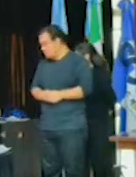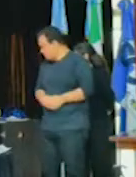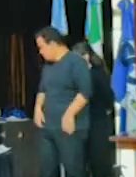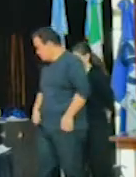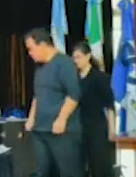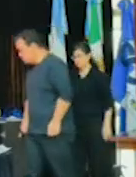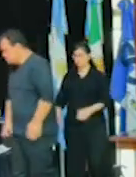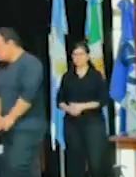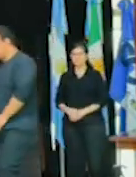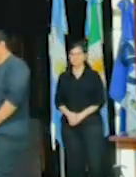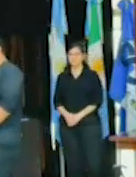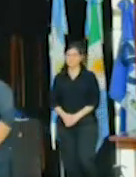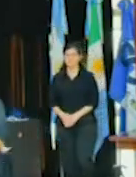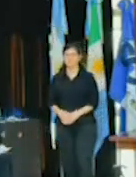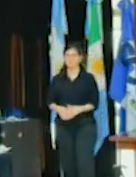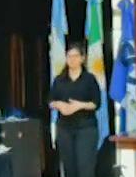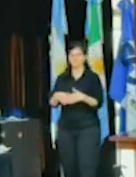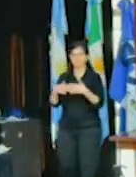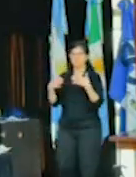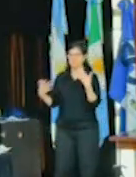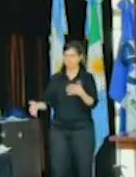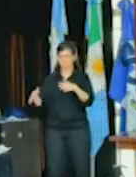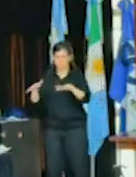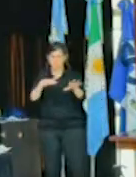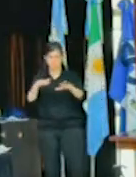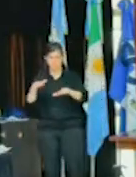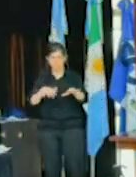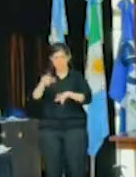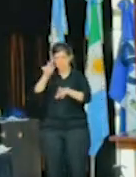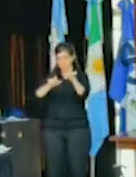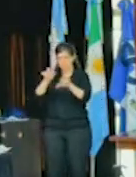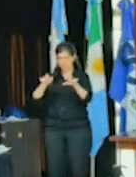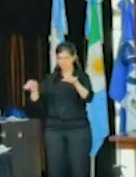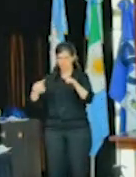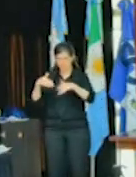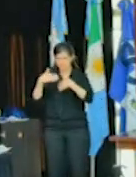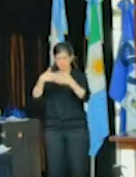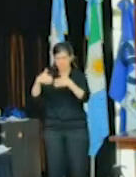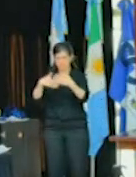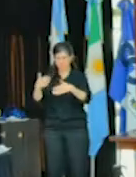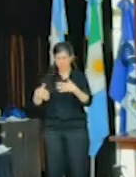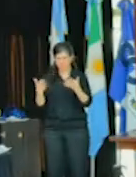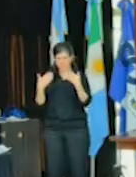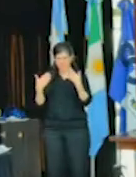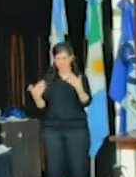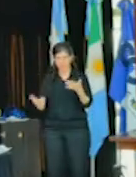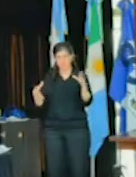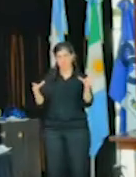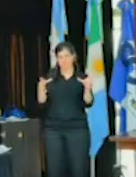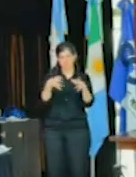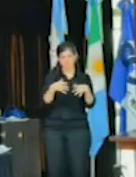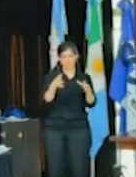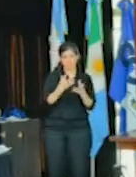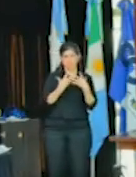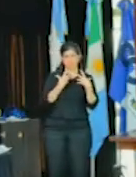asistencia sanitaria y poder brindar condiciones humanizadas para el desarrollo de la relación equipo de